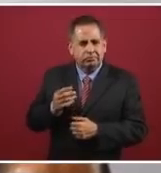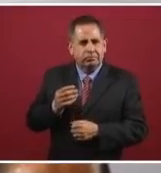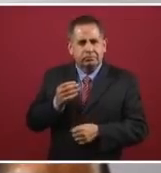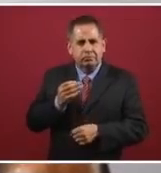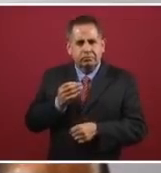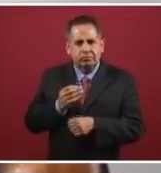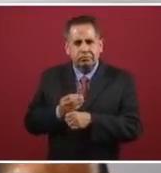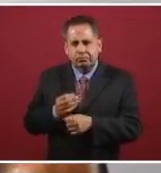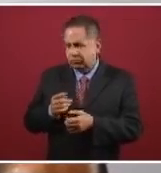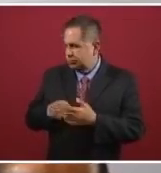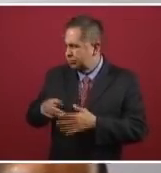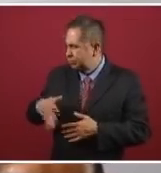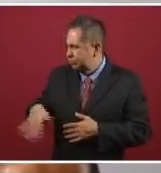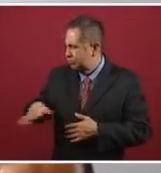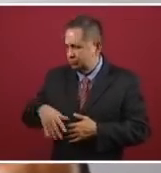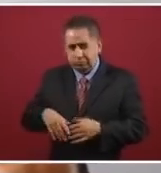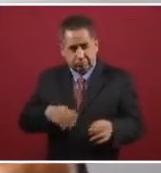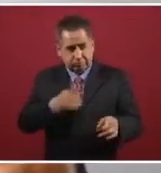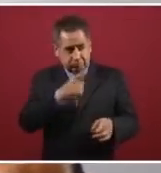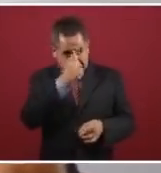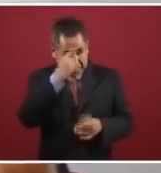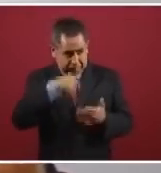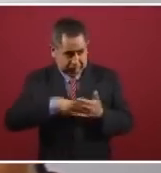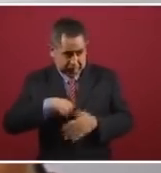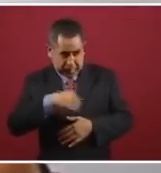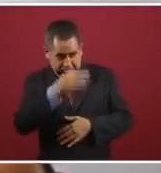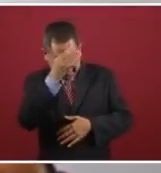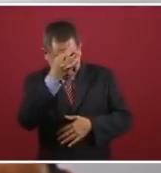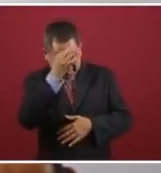al tonto que te lo crea.